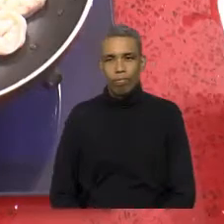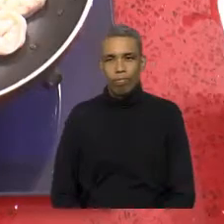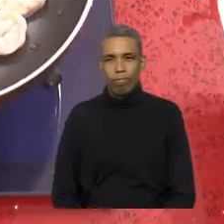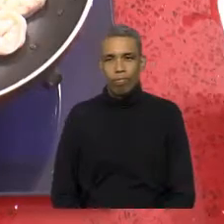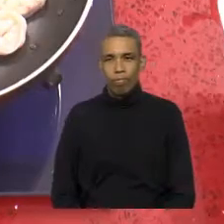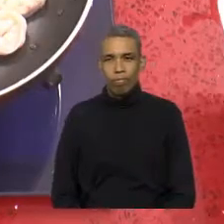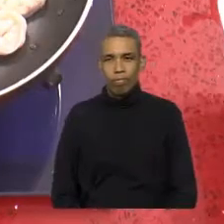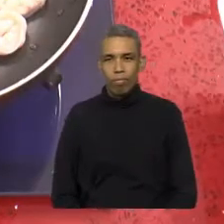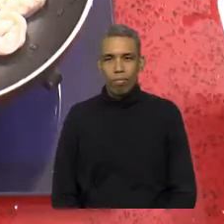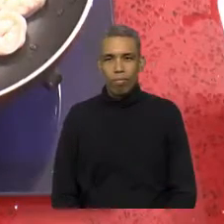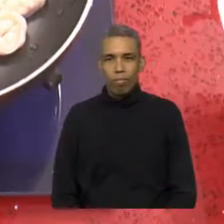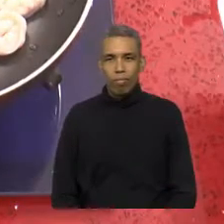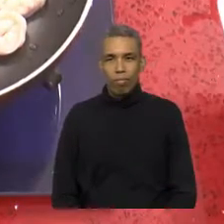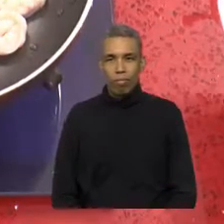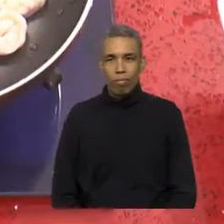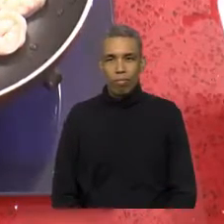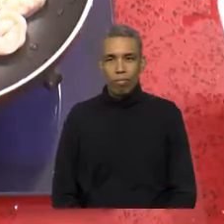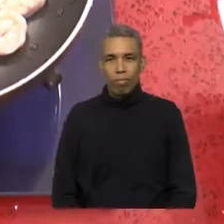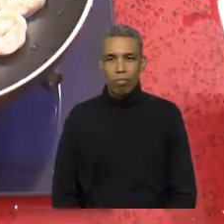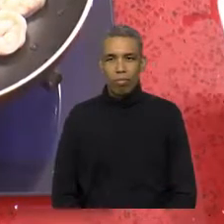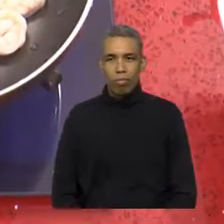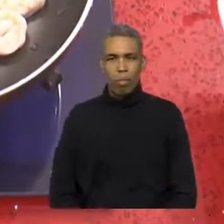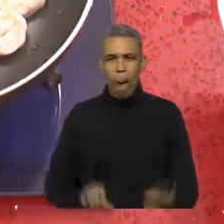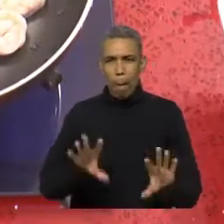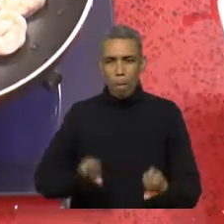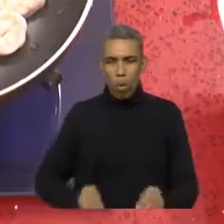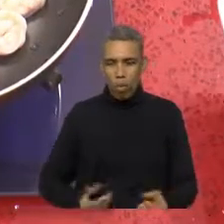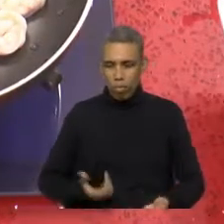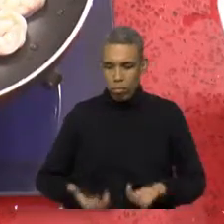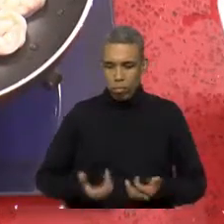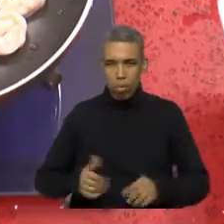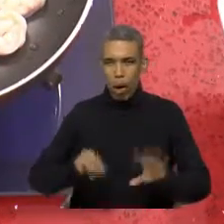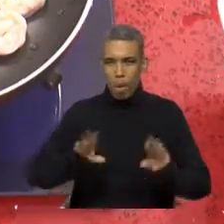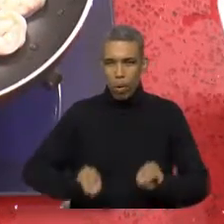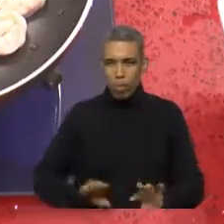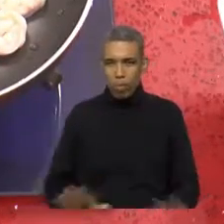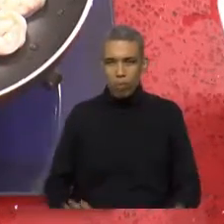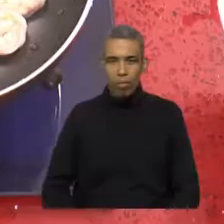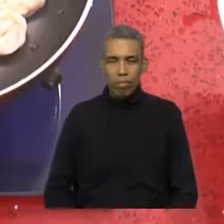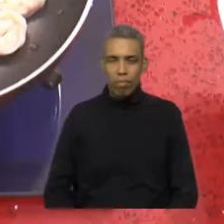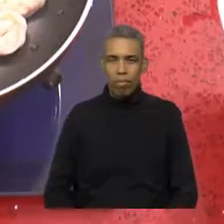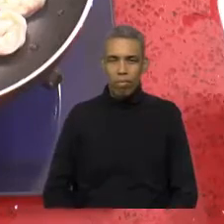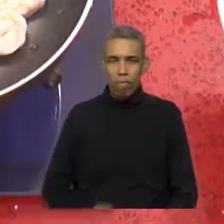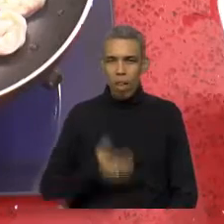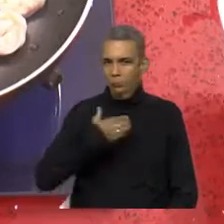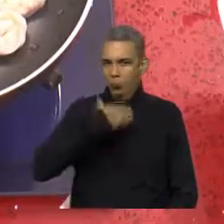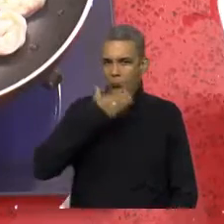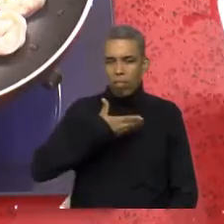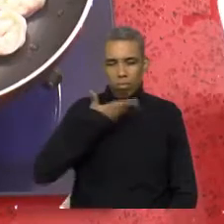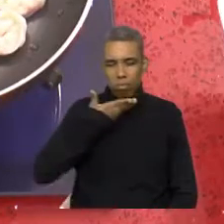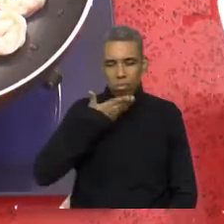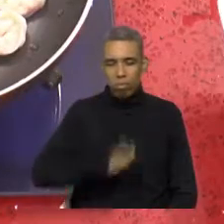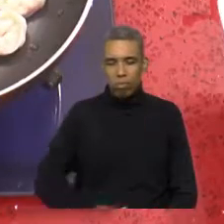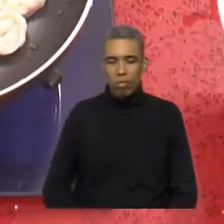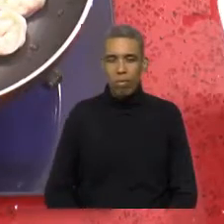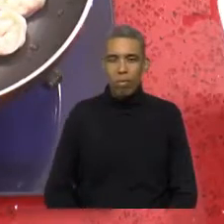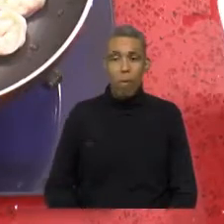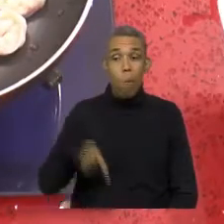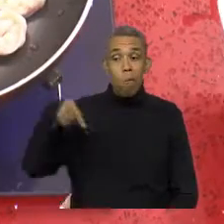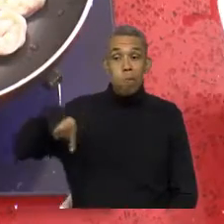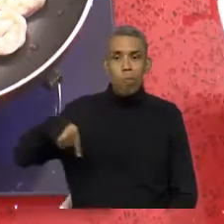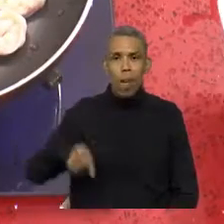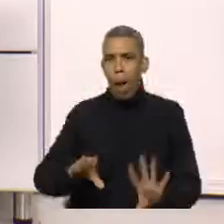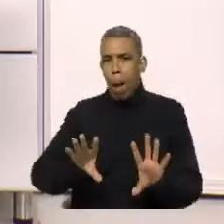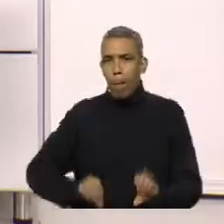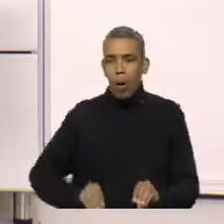Voy a apagar acá el fogón, ya es suficiente la temperatura. Con la temperatura que tiene el aceite ya